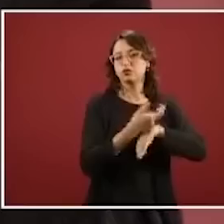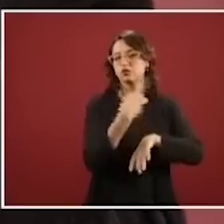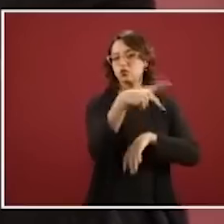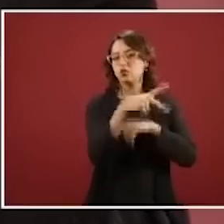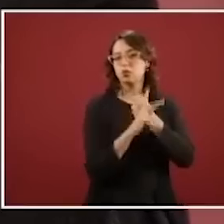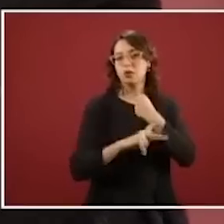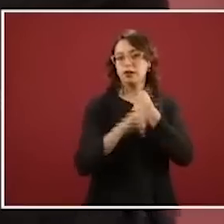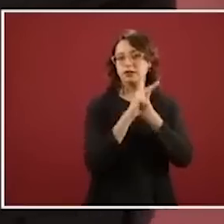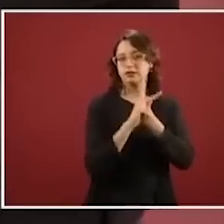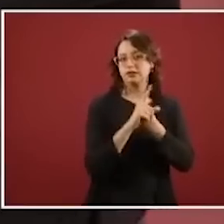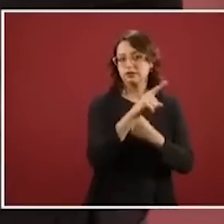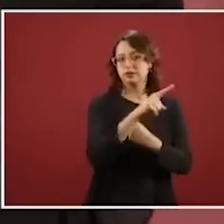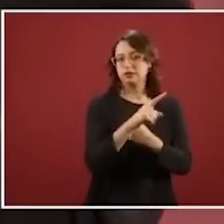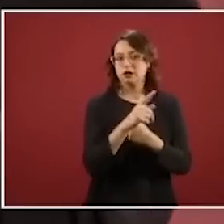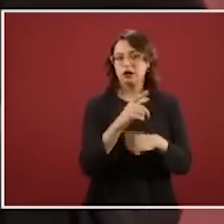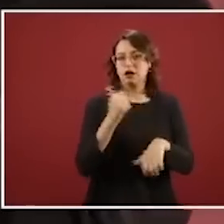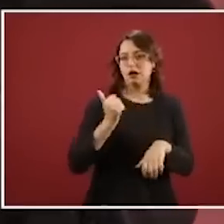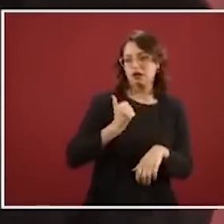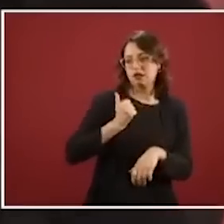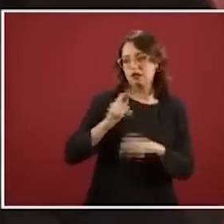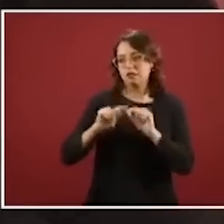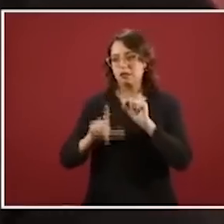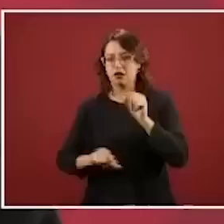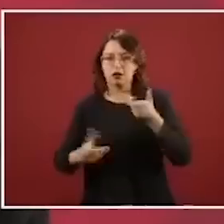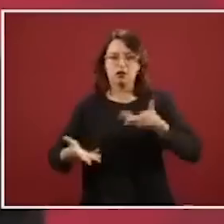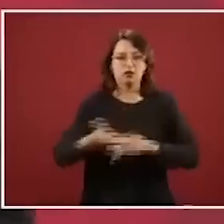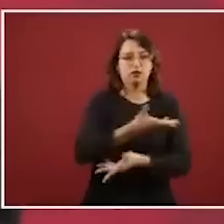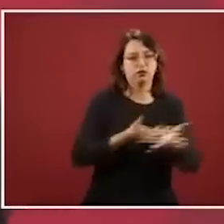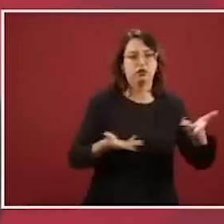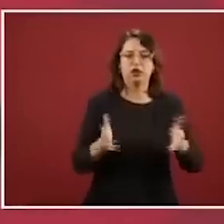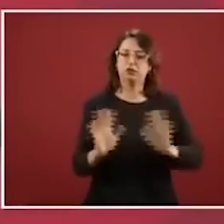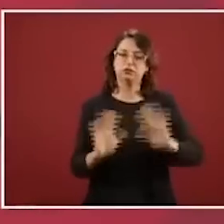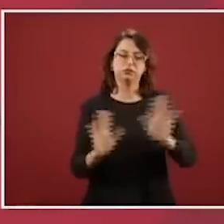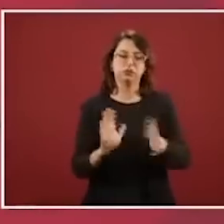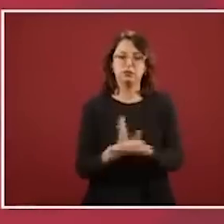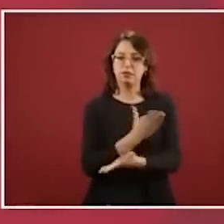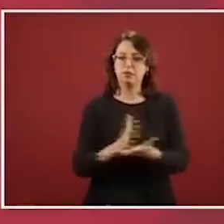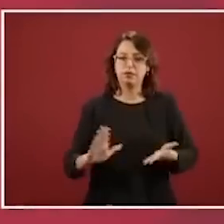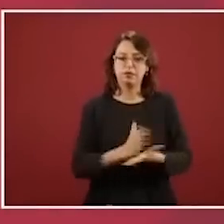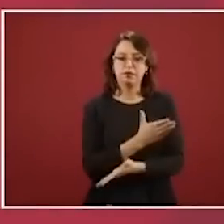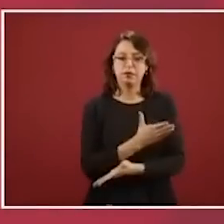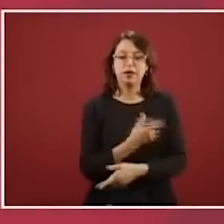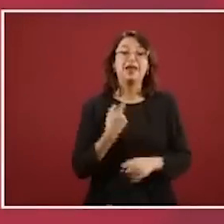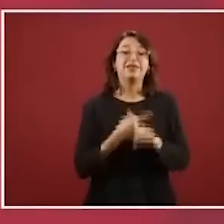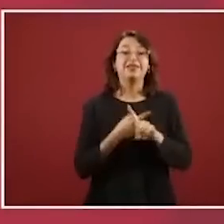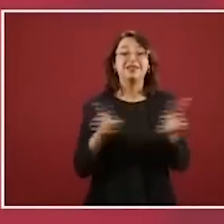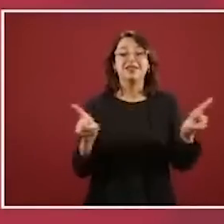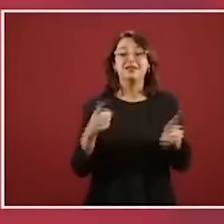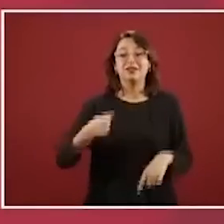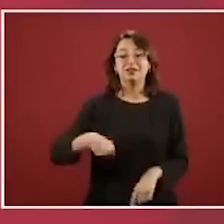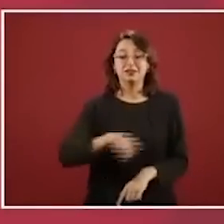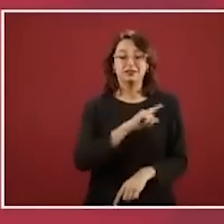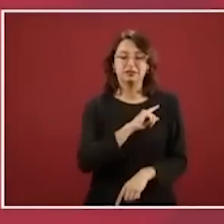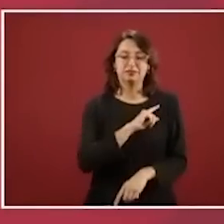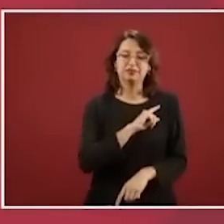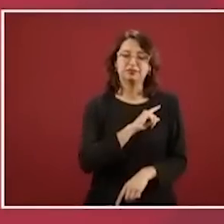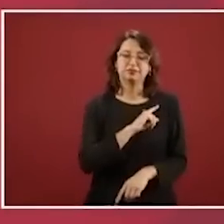países, a diferencia nuestra. Nosotros mandamos, como ustedes saben, a consideración del Senado